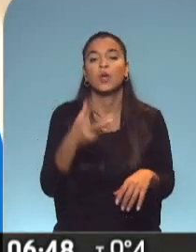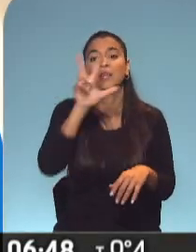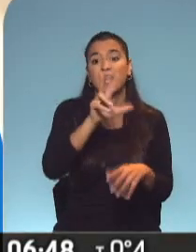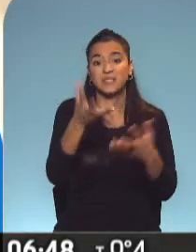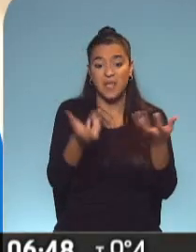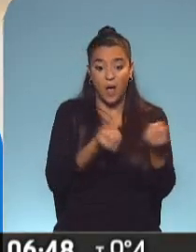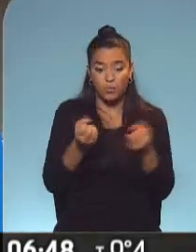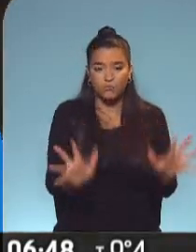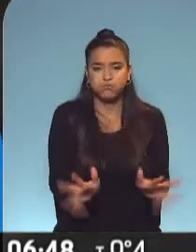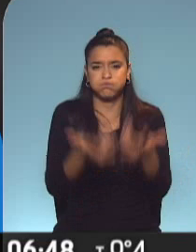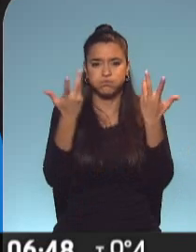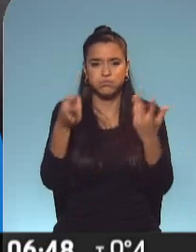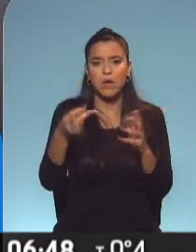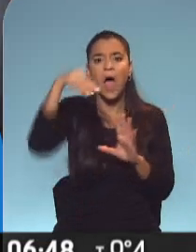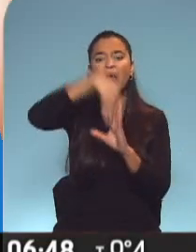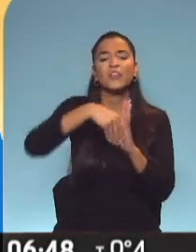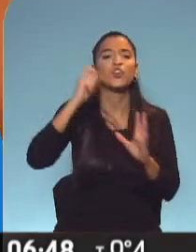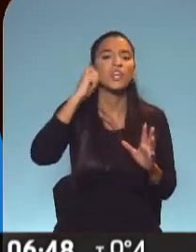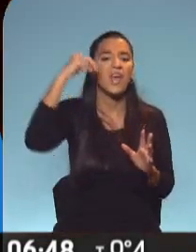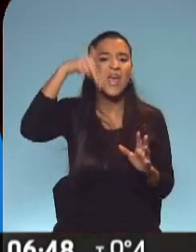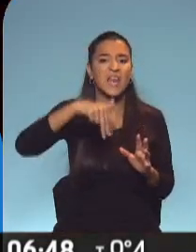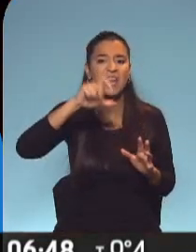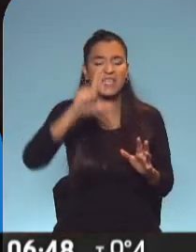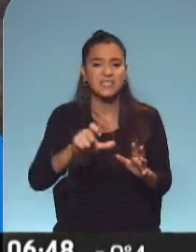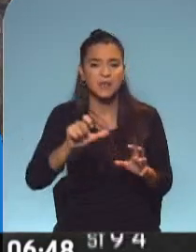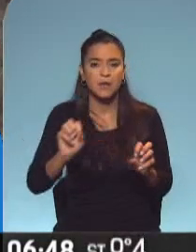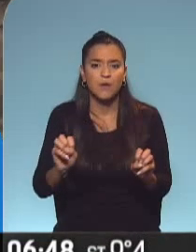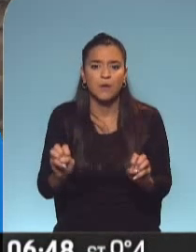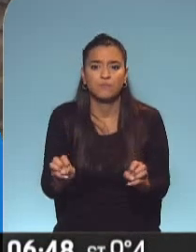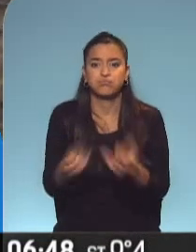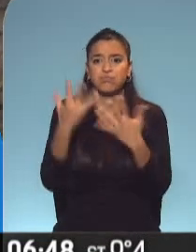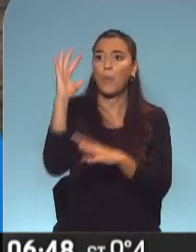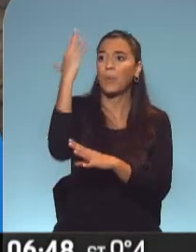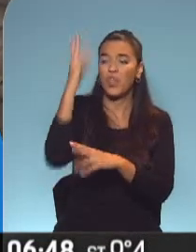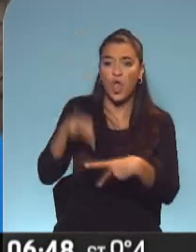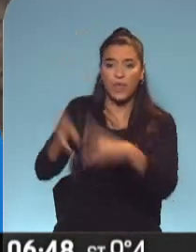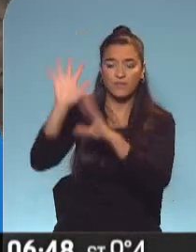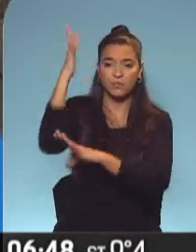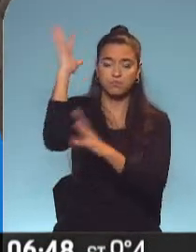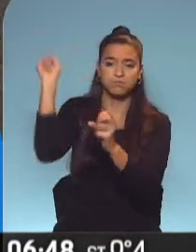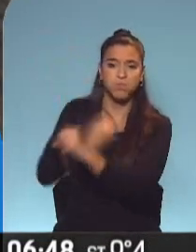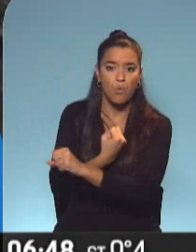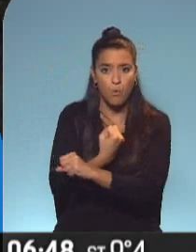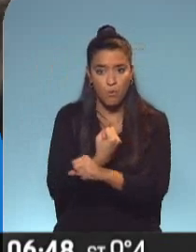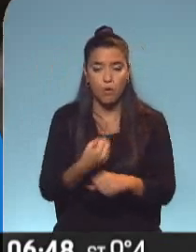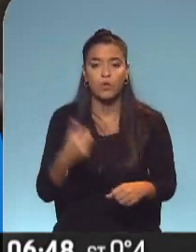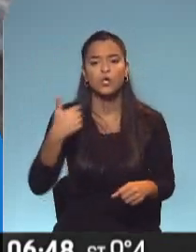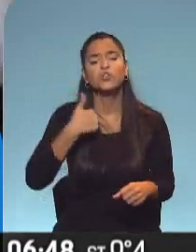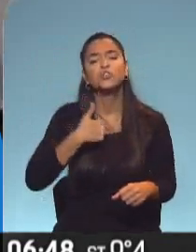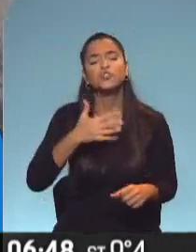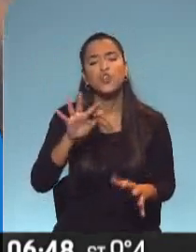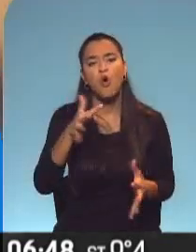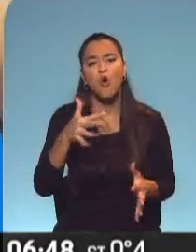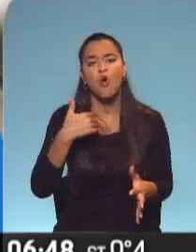Uno de ellos, como tenía un equipo de GNC, explotó y dañó los vidrios de un edificio. Sí, yo pasé a